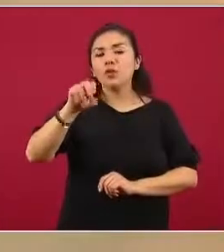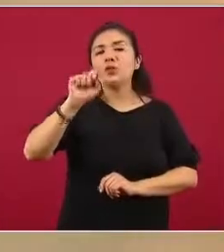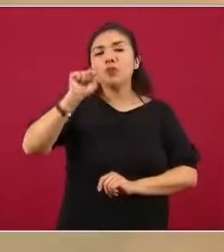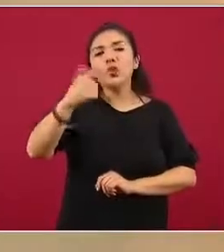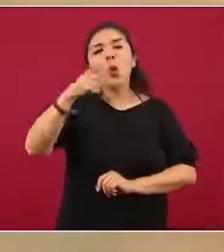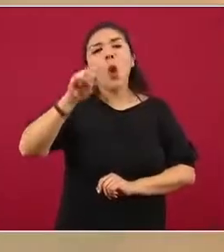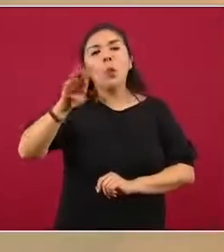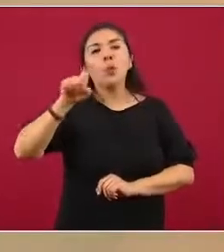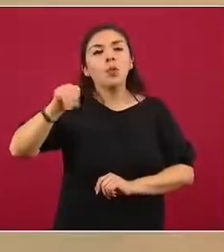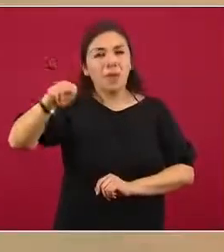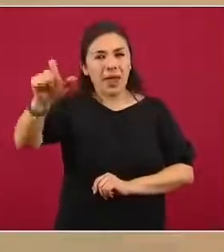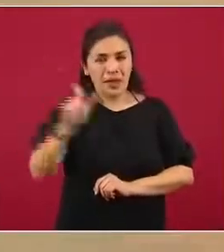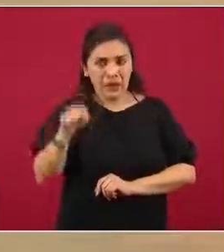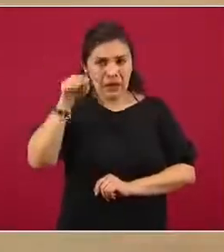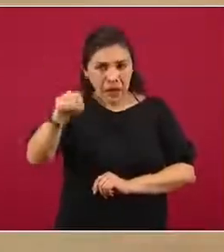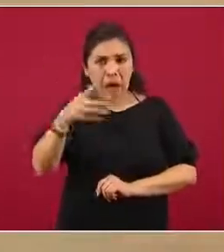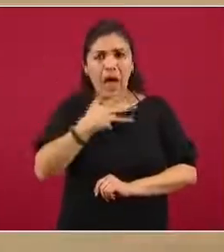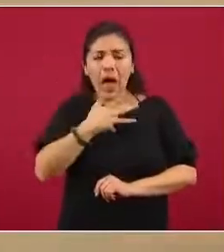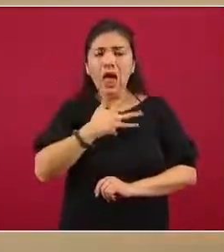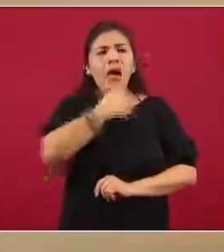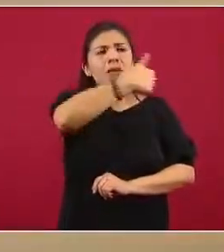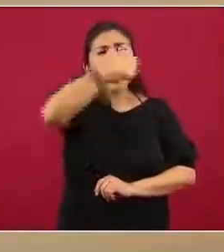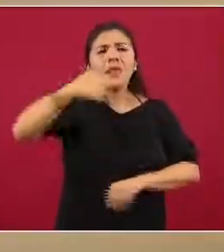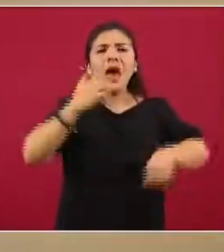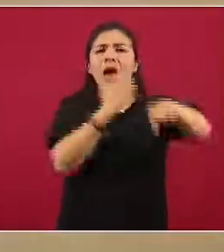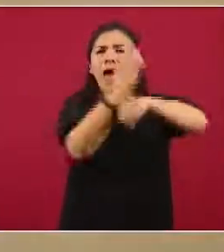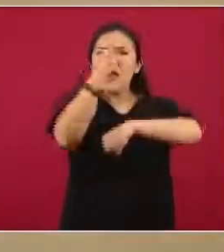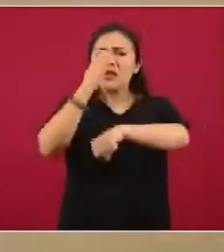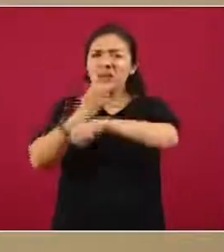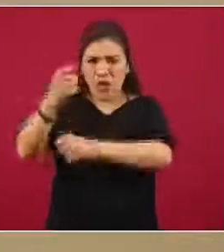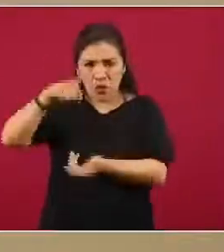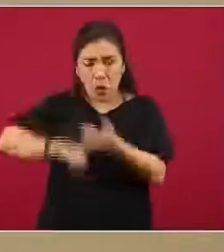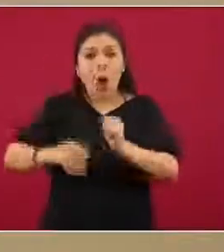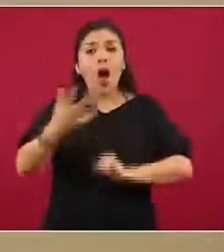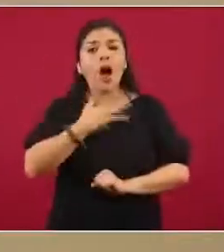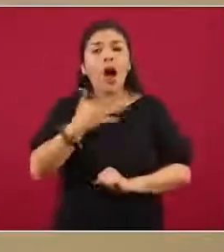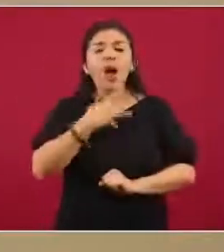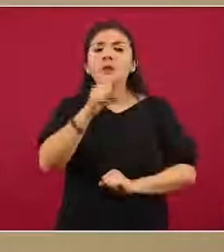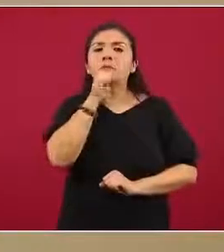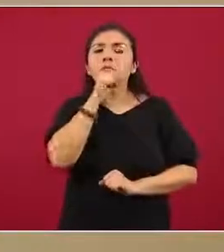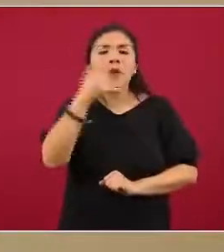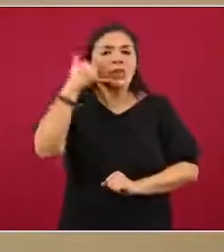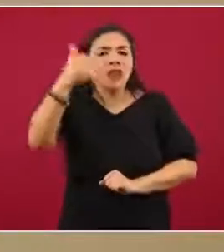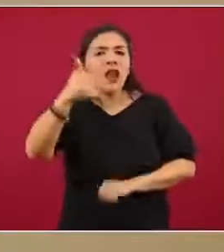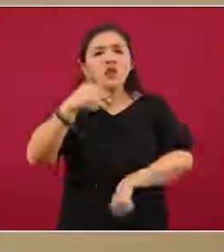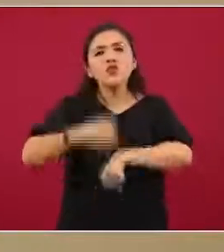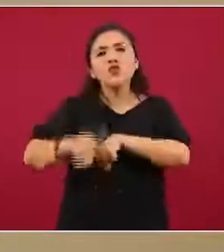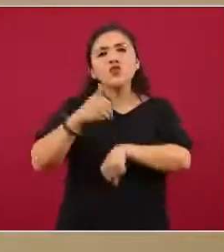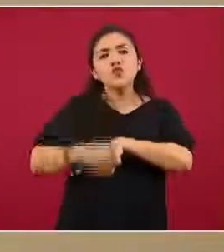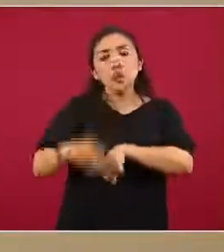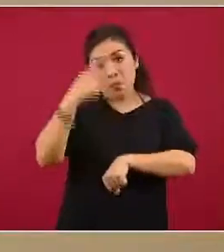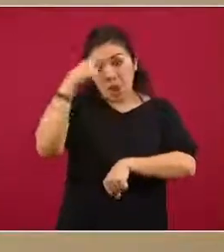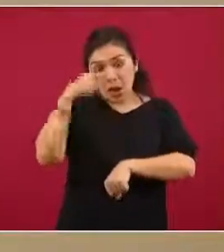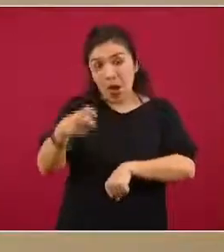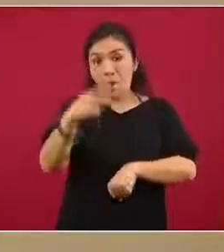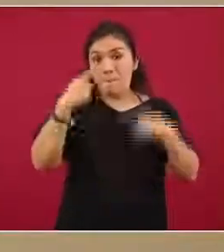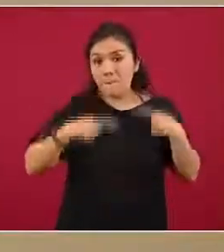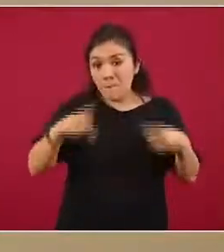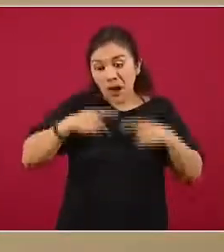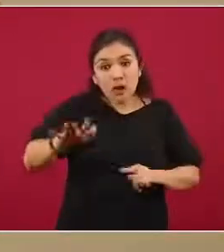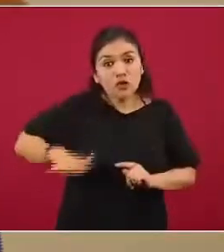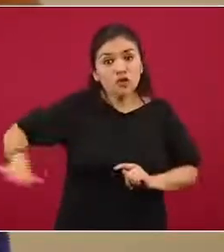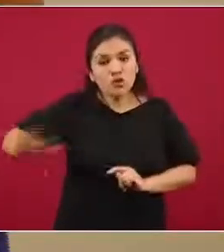coronavirus.gov.mx, en donde para cada estado viene también un número telefónico al cual nuestra